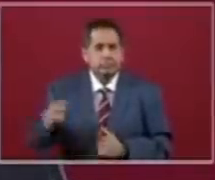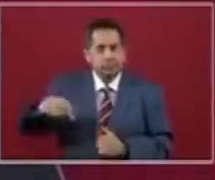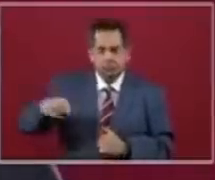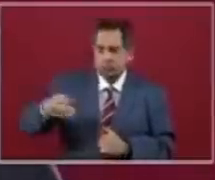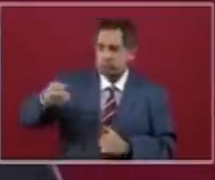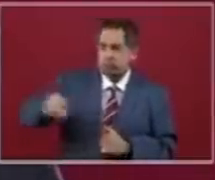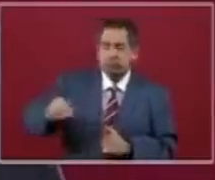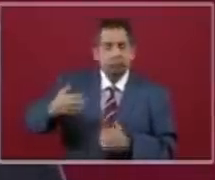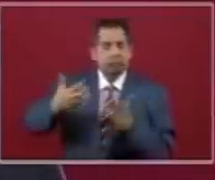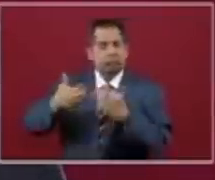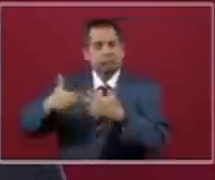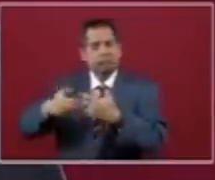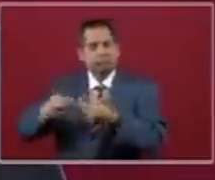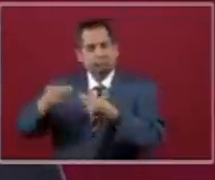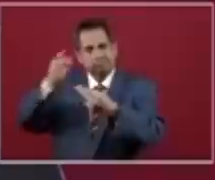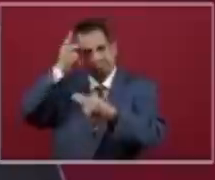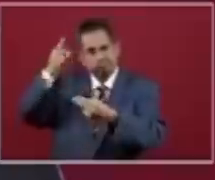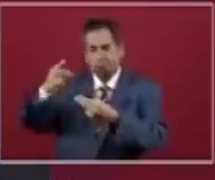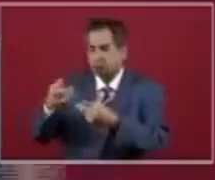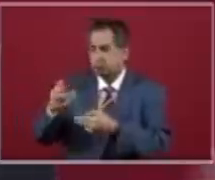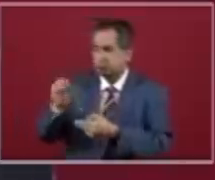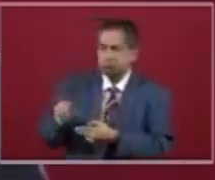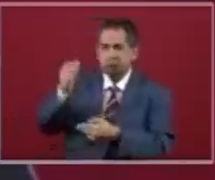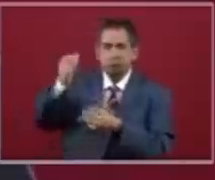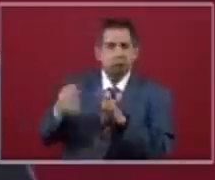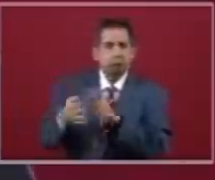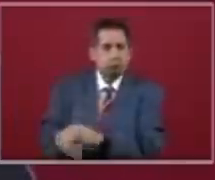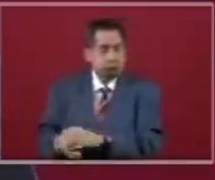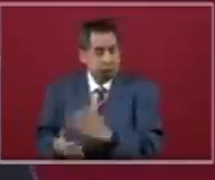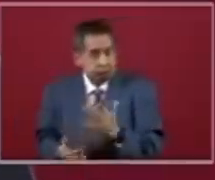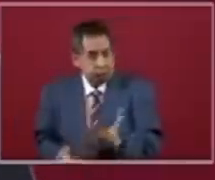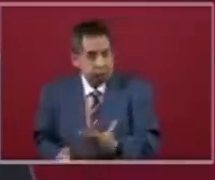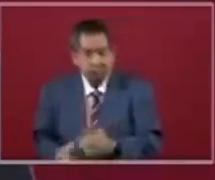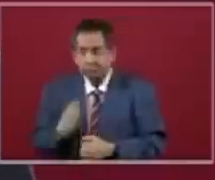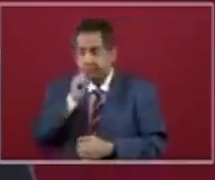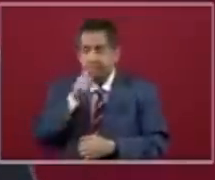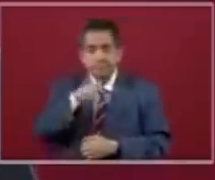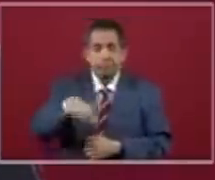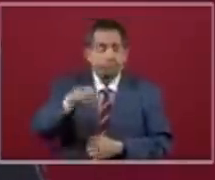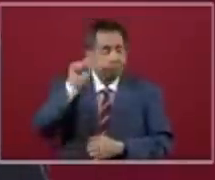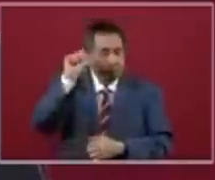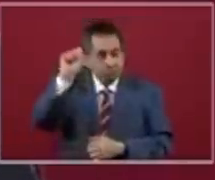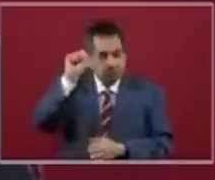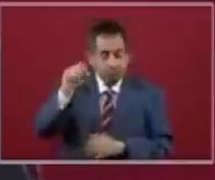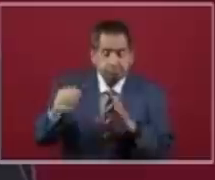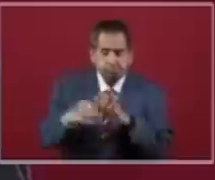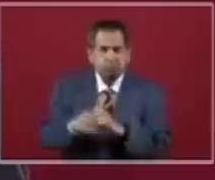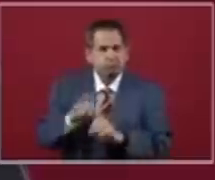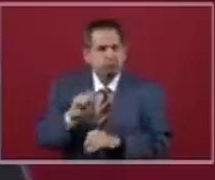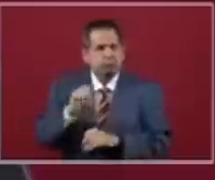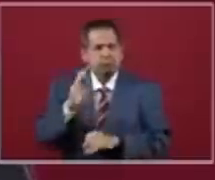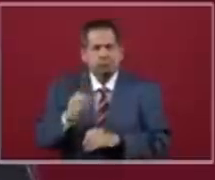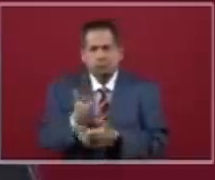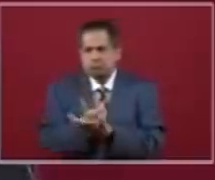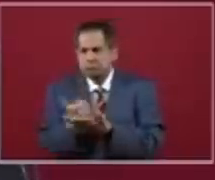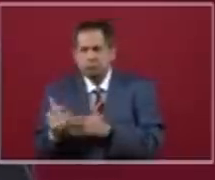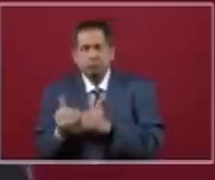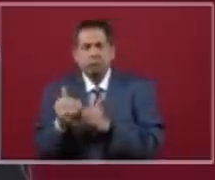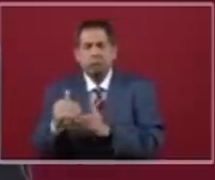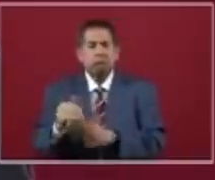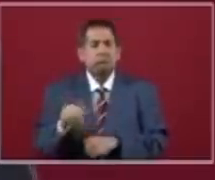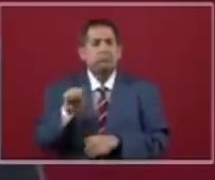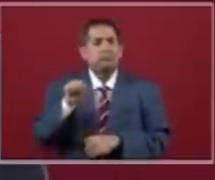aceptación de los empresarios y también de los sindicatos, un aumento al salario mínimo